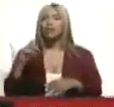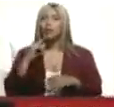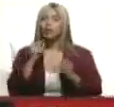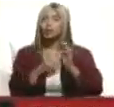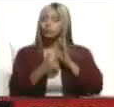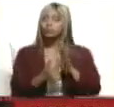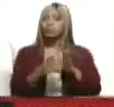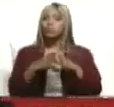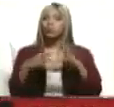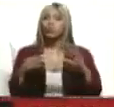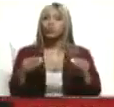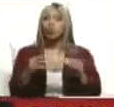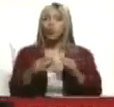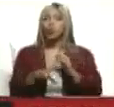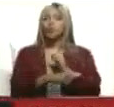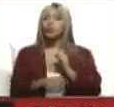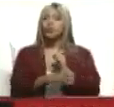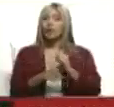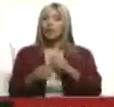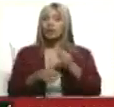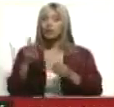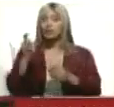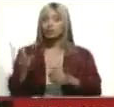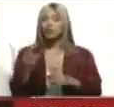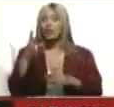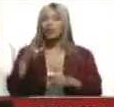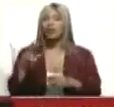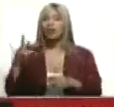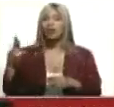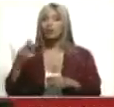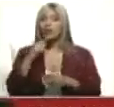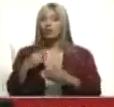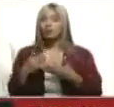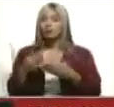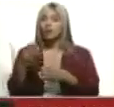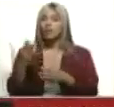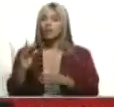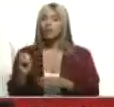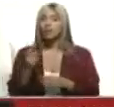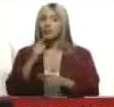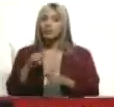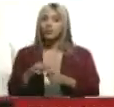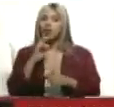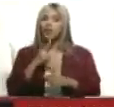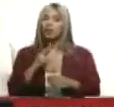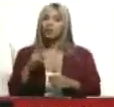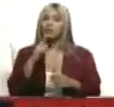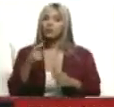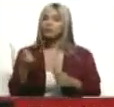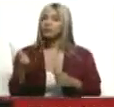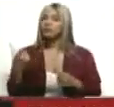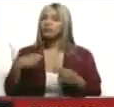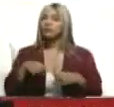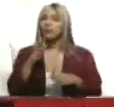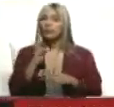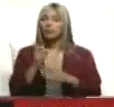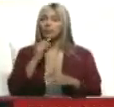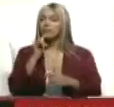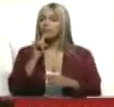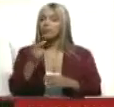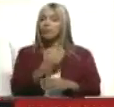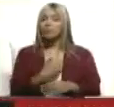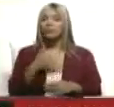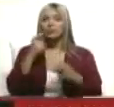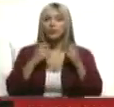país todas las trampas que hizo Rafael Ramírez para entregar PDVSA afuera, para comprometer el patrimonio de PDVSA sin informarle al comandante